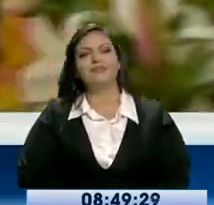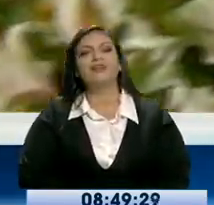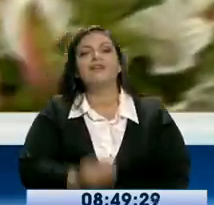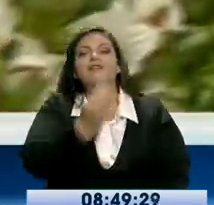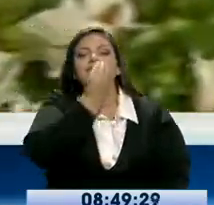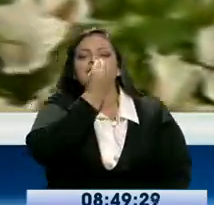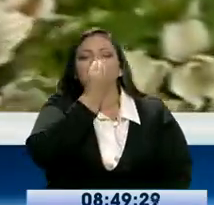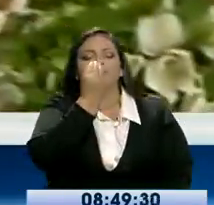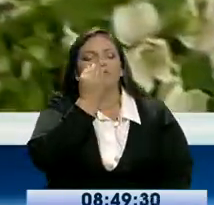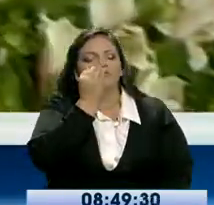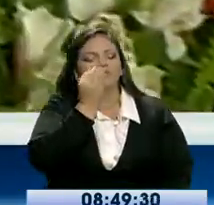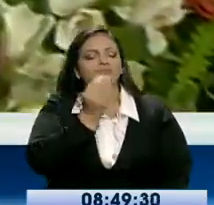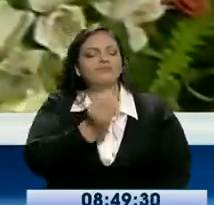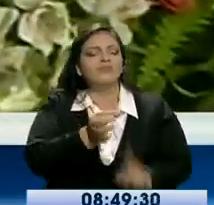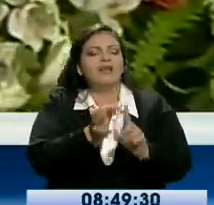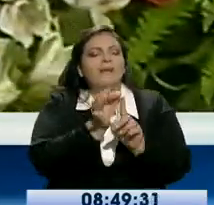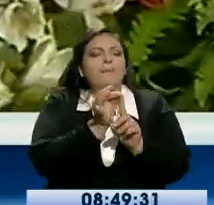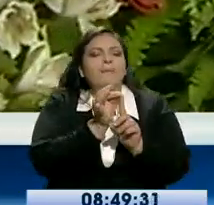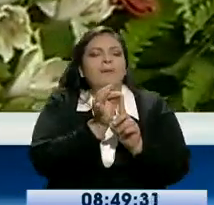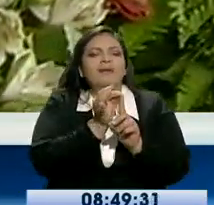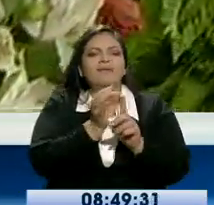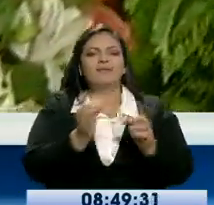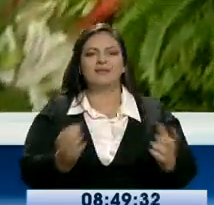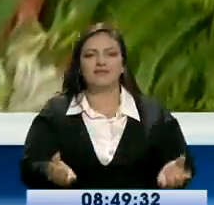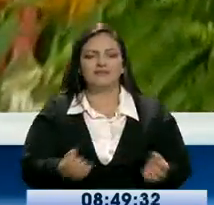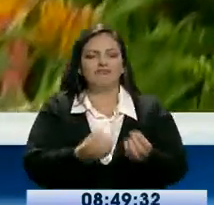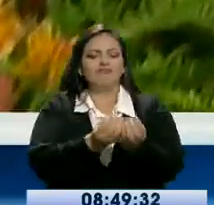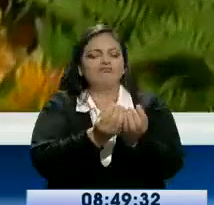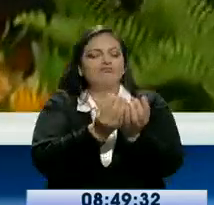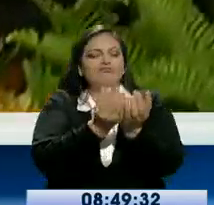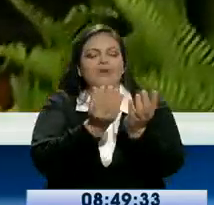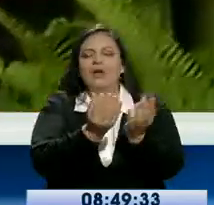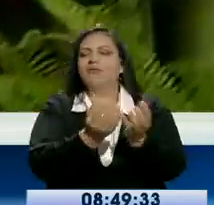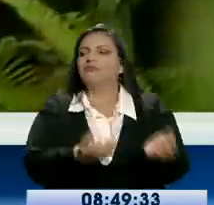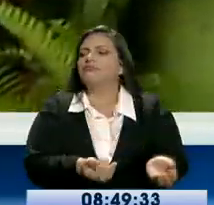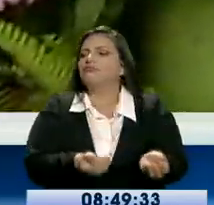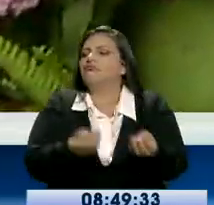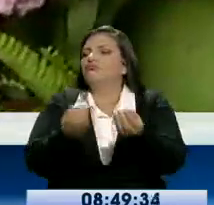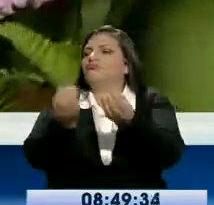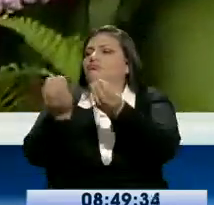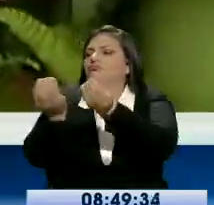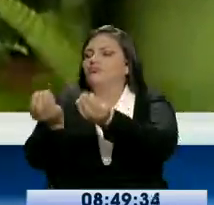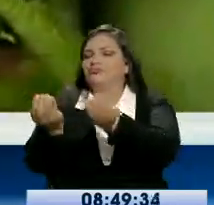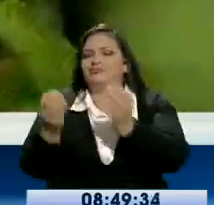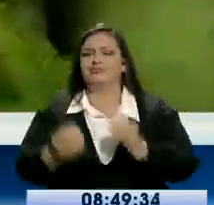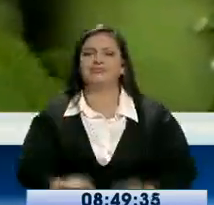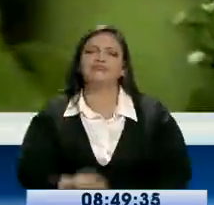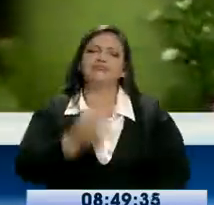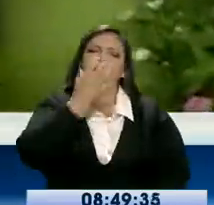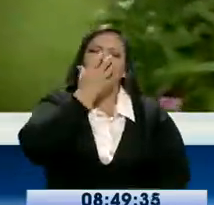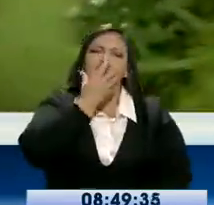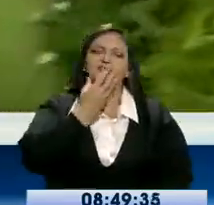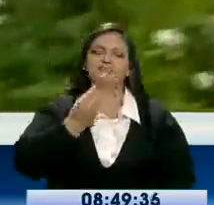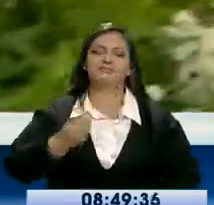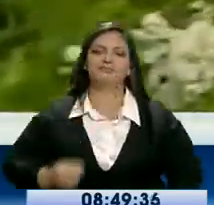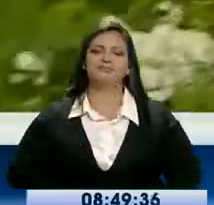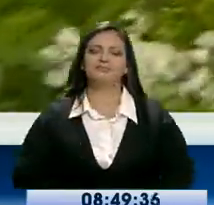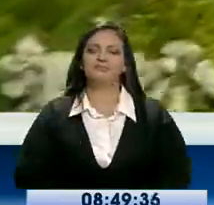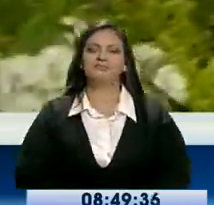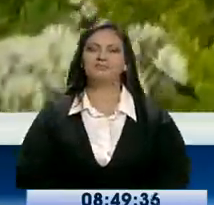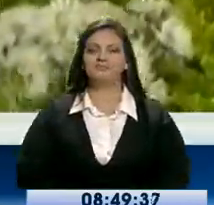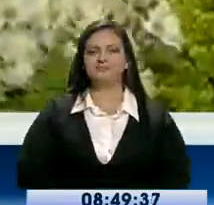algo que alegra la vida, que es algo maravilloso que Dios nos regala en este mundo. Entonces, si usted se da